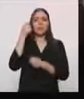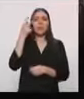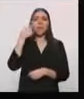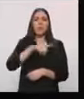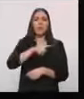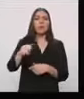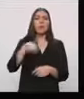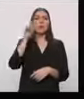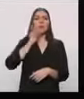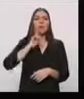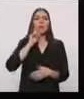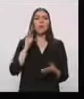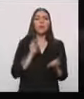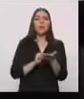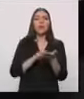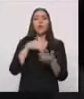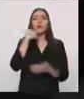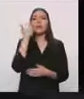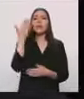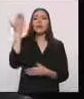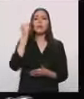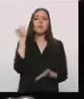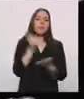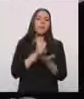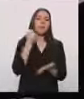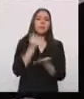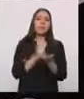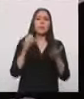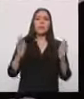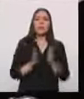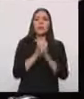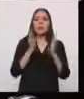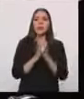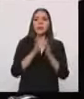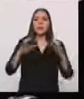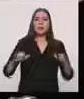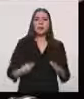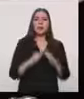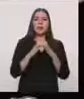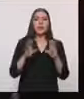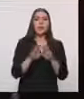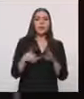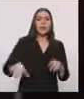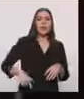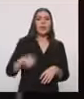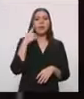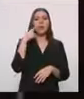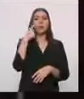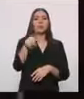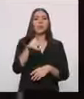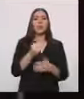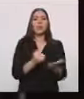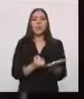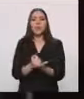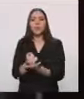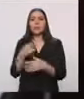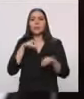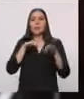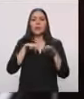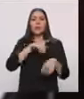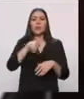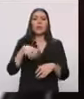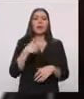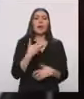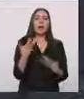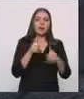todavía que están tratando de participar en la vida pública de alguna manera, que sus voces sean escuchadas, que las decisiones, que la toma de decisiones que ellas quieren